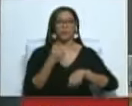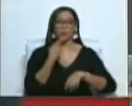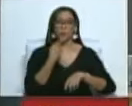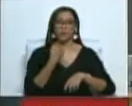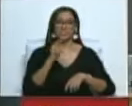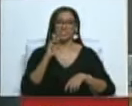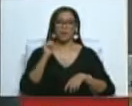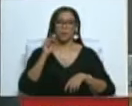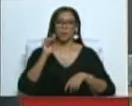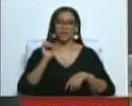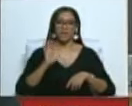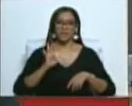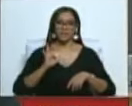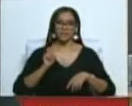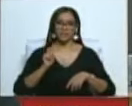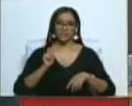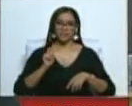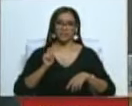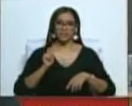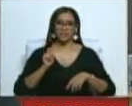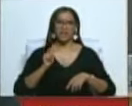en el quinto momento comunicacional